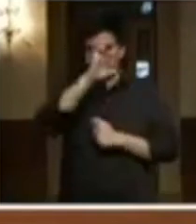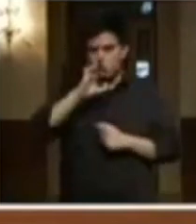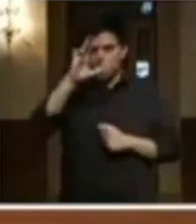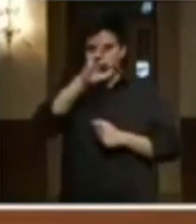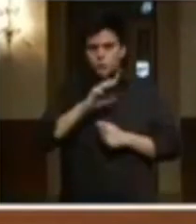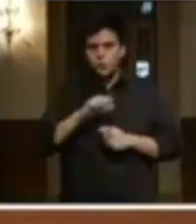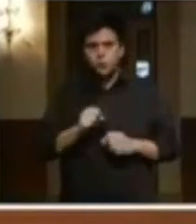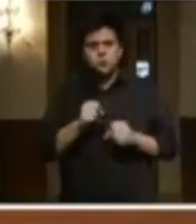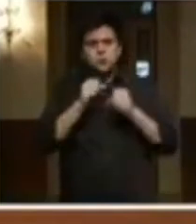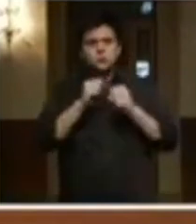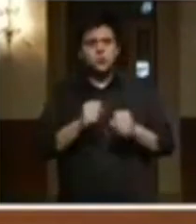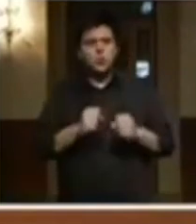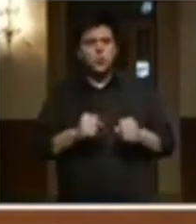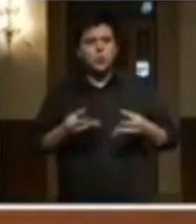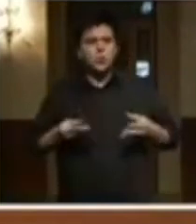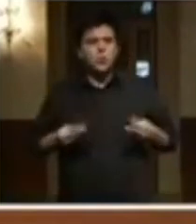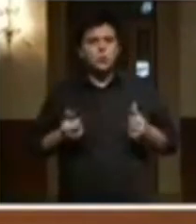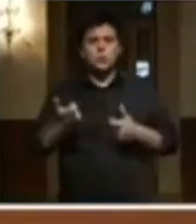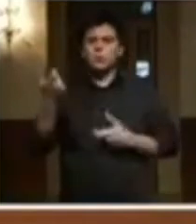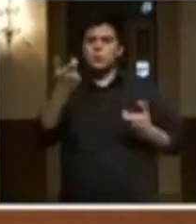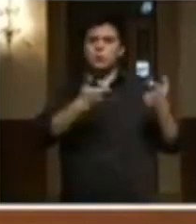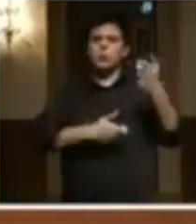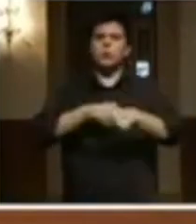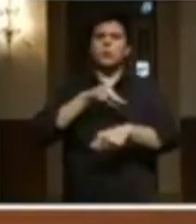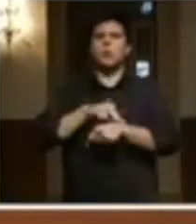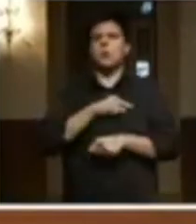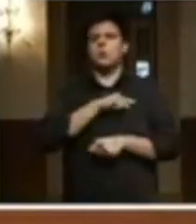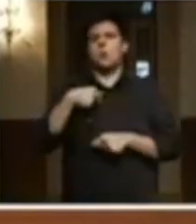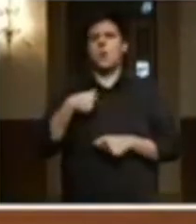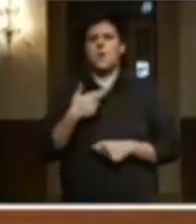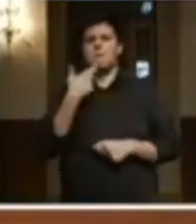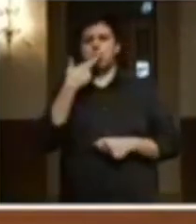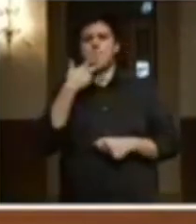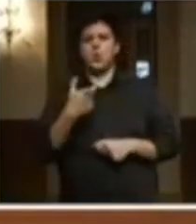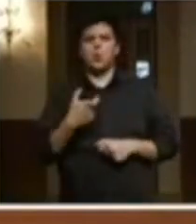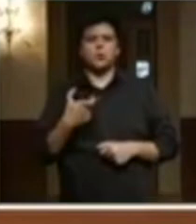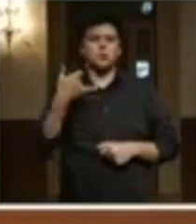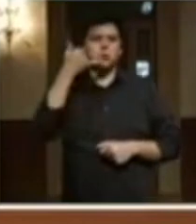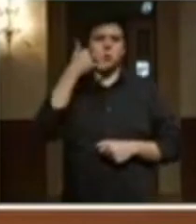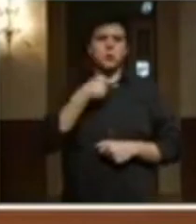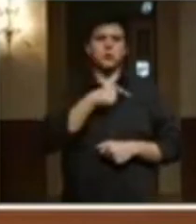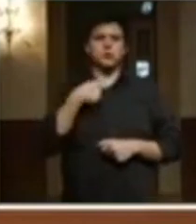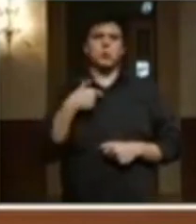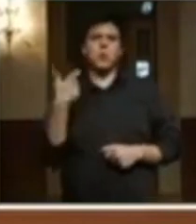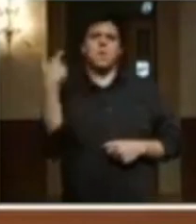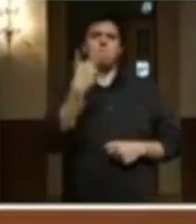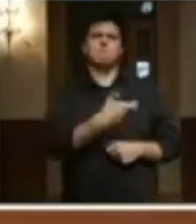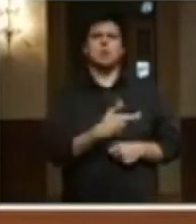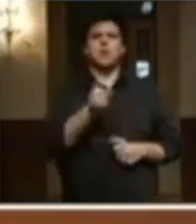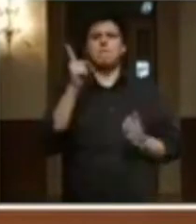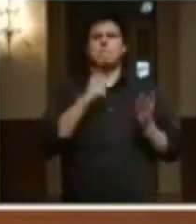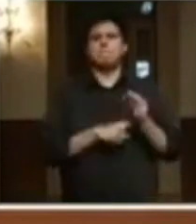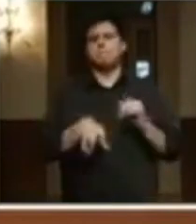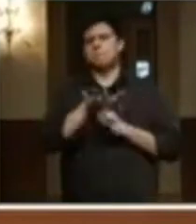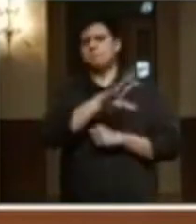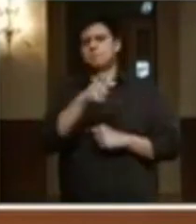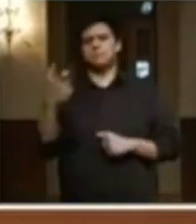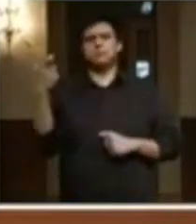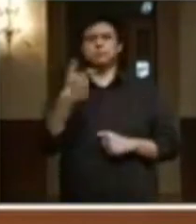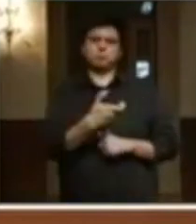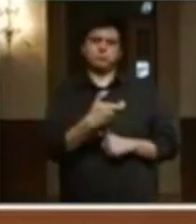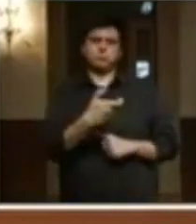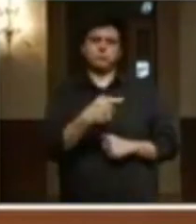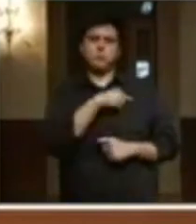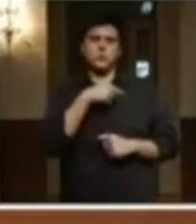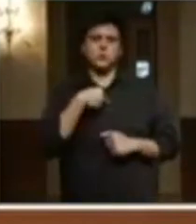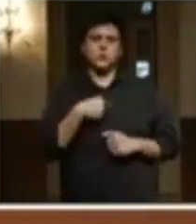médicos. Una vez prefieres tener un celular que pagas 1,500 pesos en lugar de tener un seguro de gastos médicos